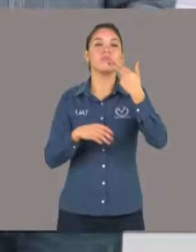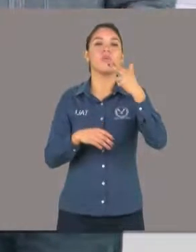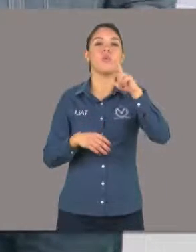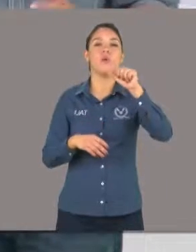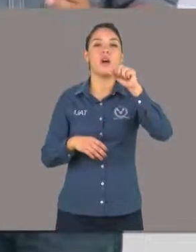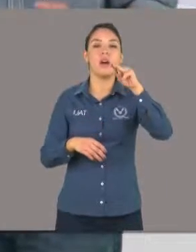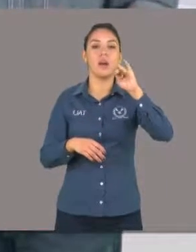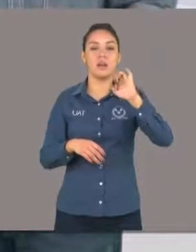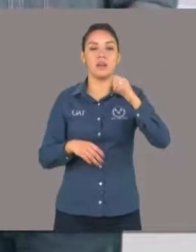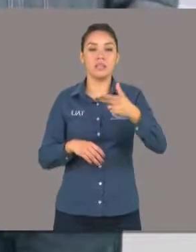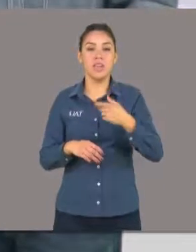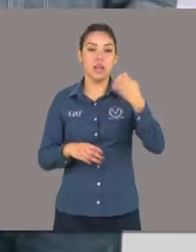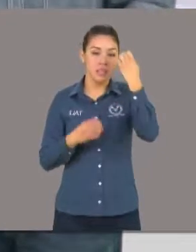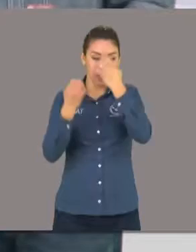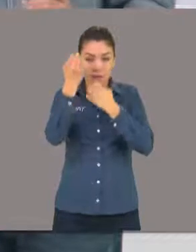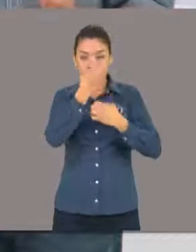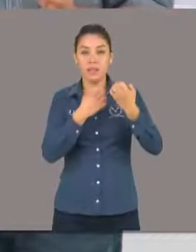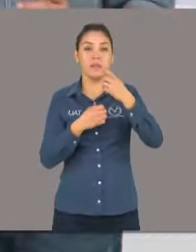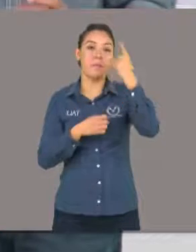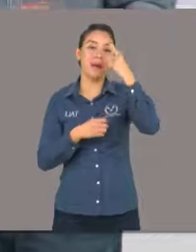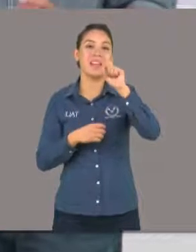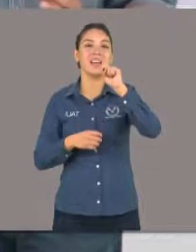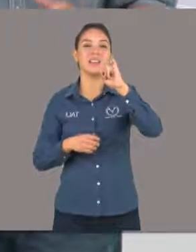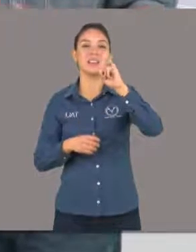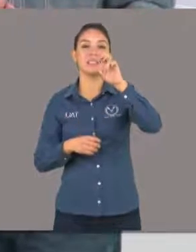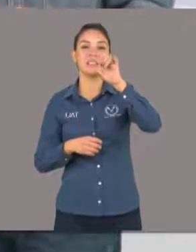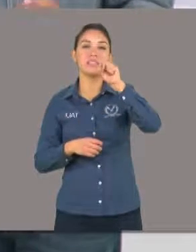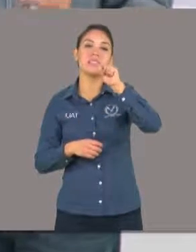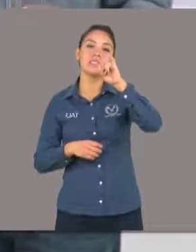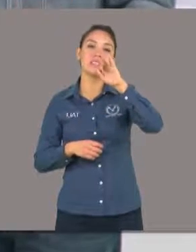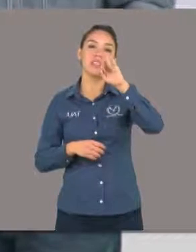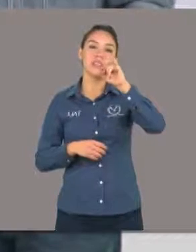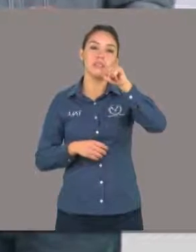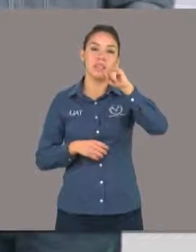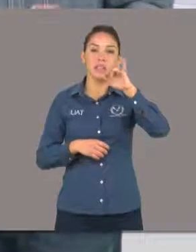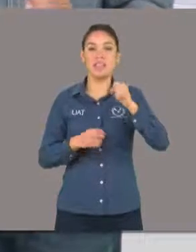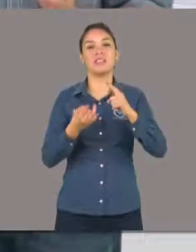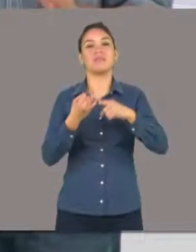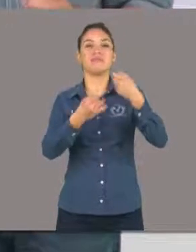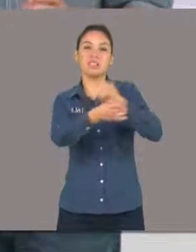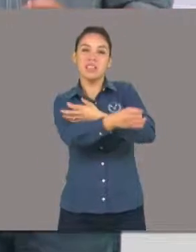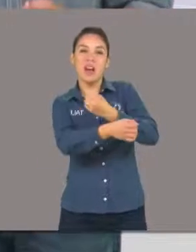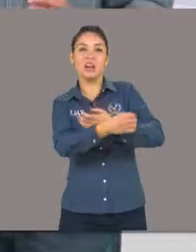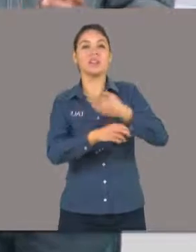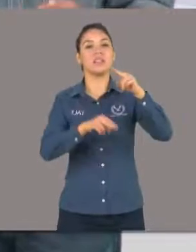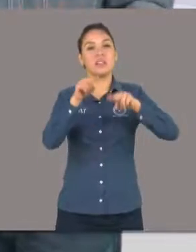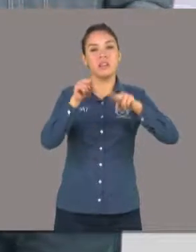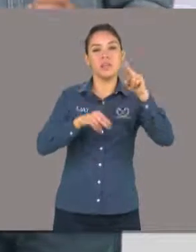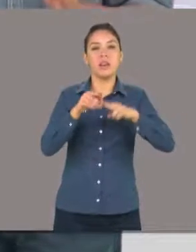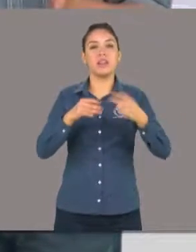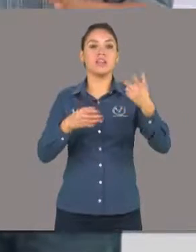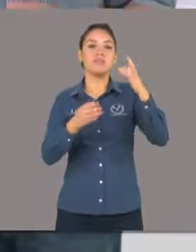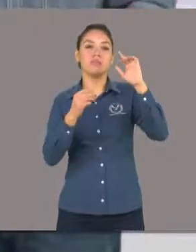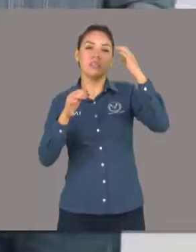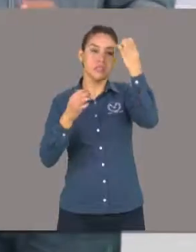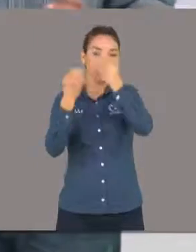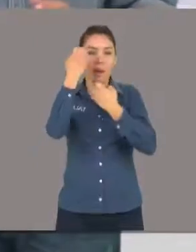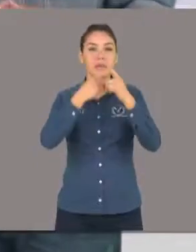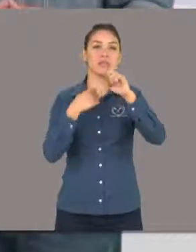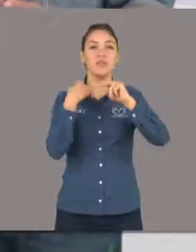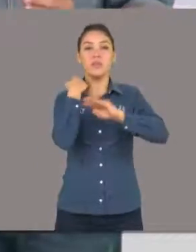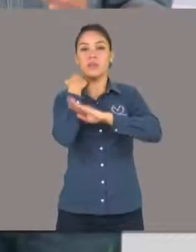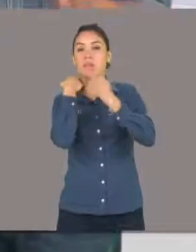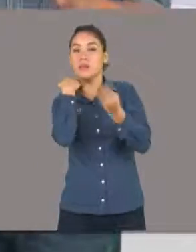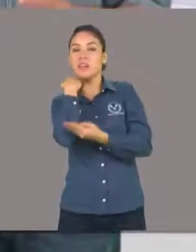Ciencias, Educación y Humanidades realizó pruebas gratuitas de sífilis, VIH, hemoglobina, glucosilada, creatinina, pruebas de embarazo,